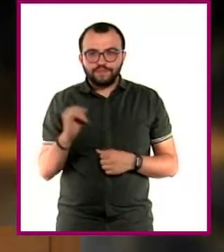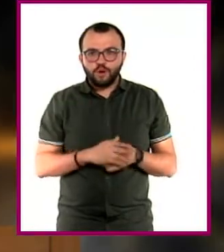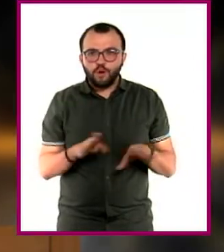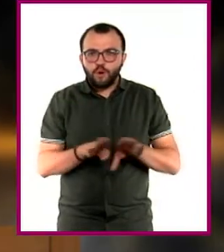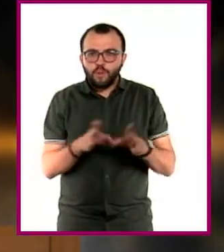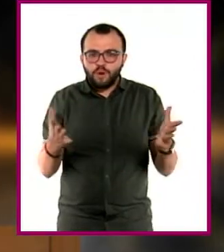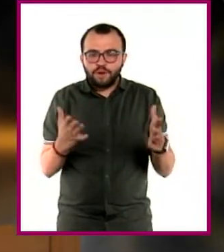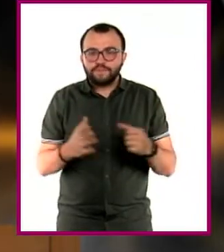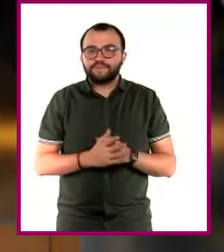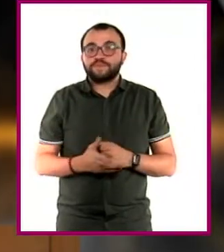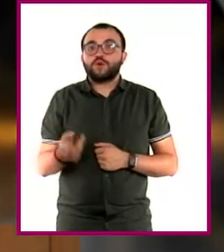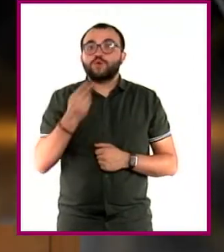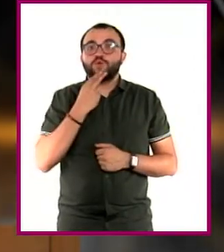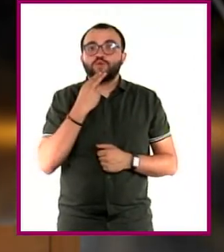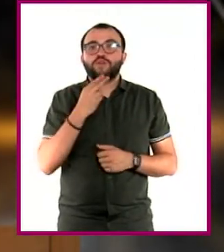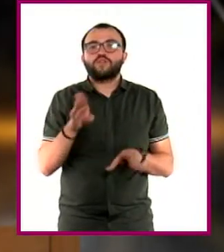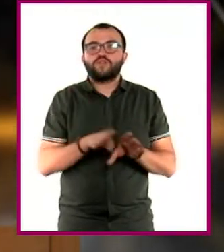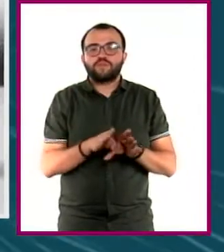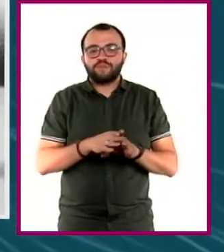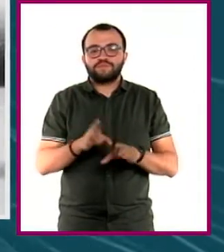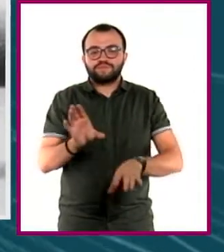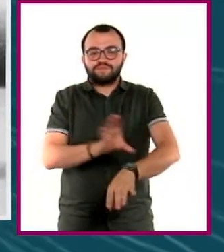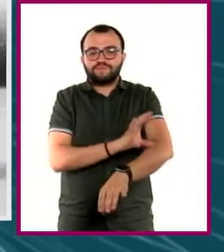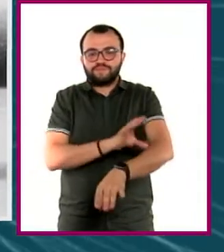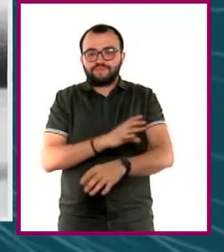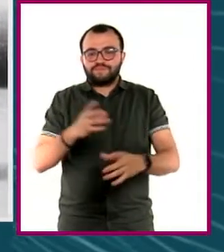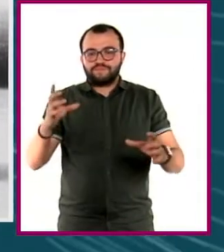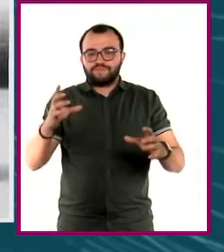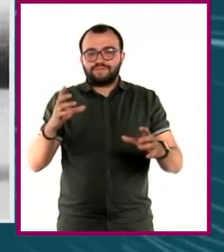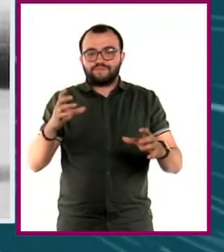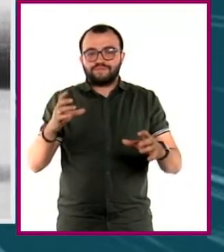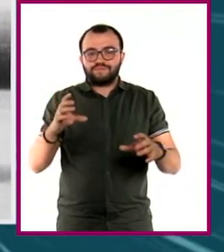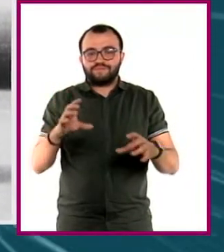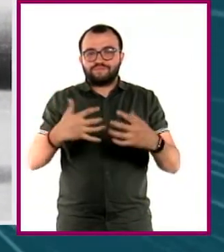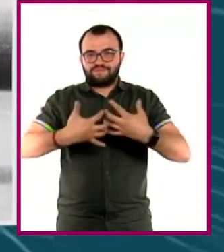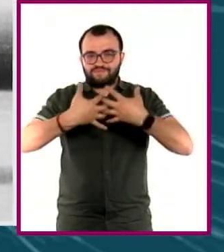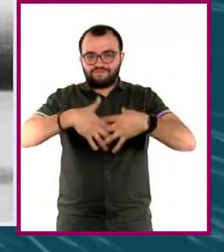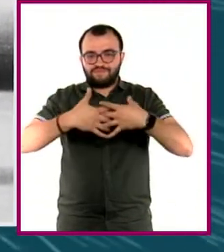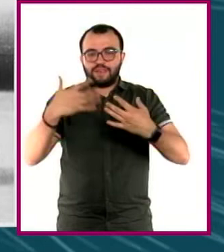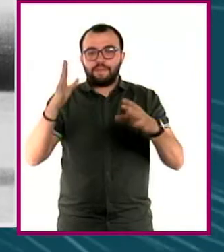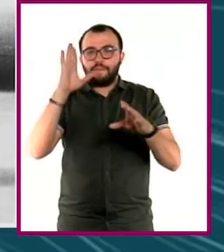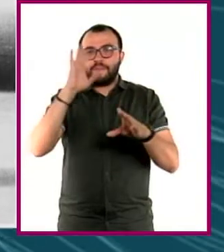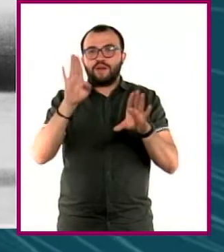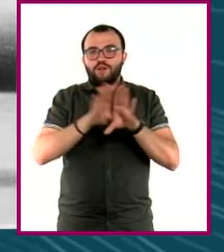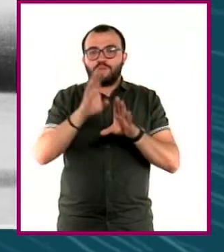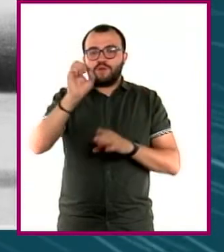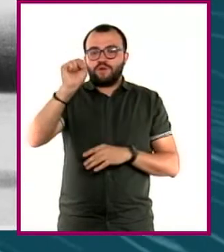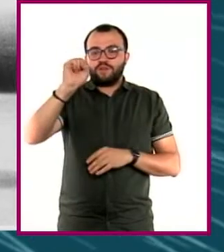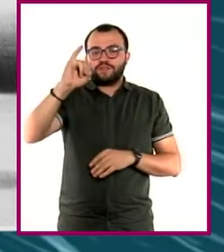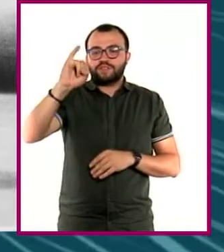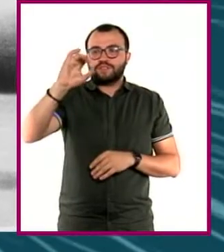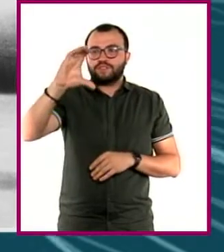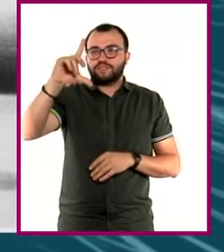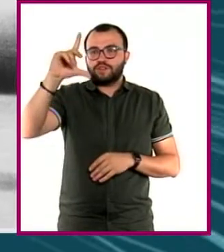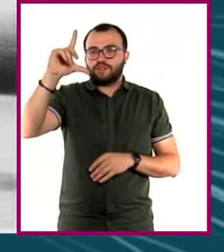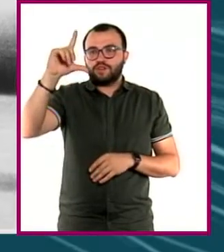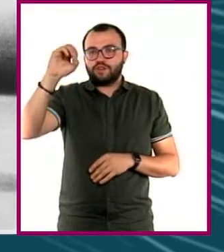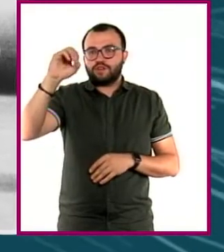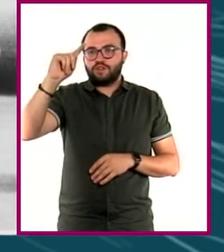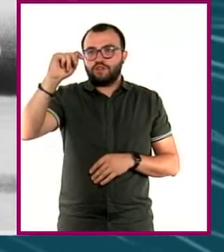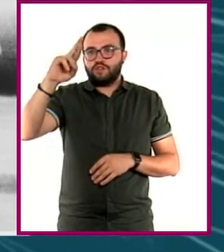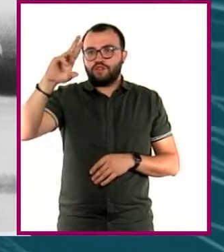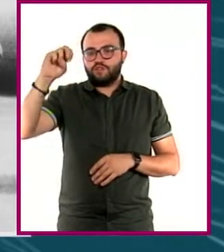hizo? Utilizó un aparato que se llama ciclotrón. Eso suena como el nombre de un robot. Obvio no. El